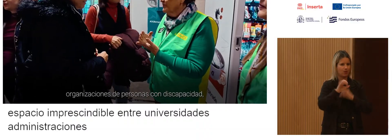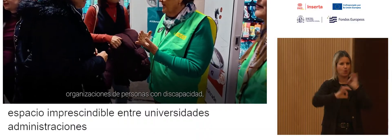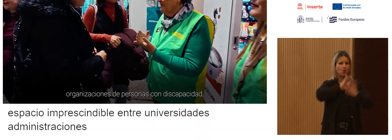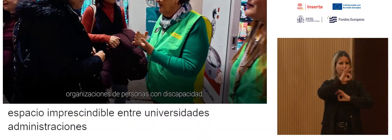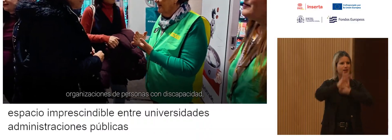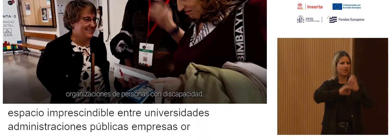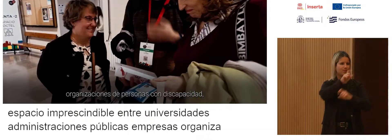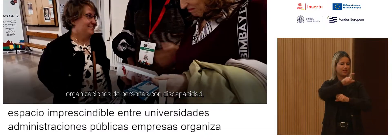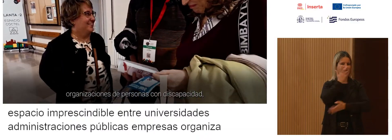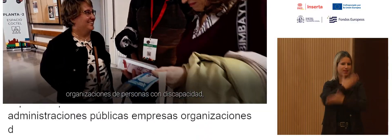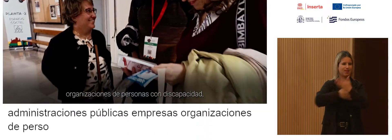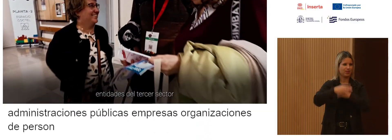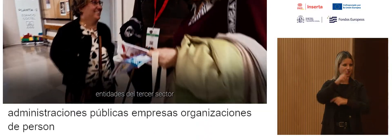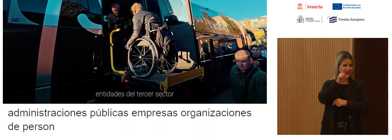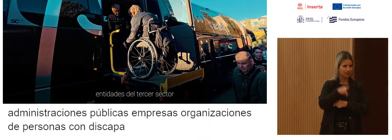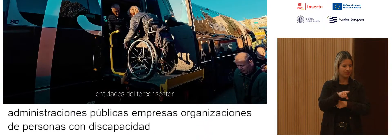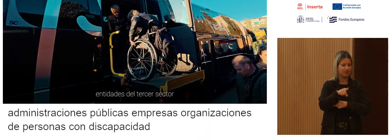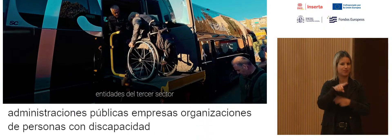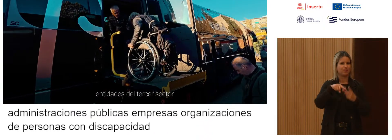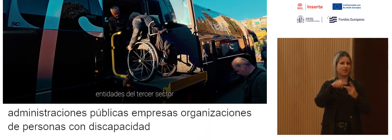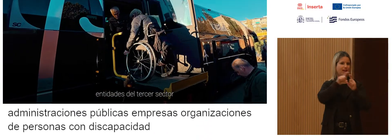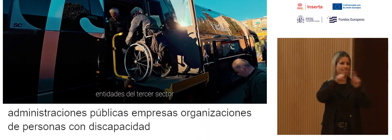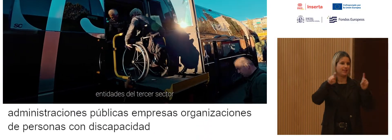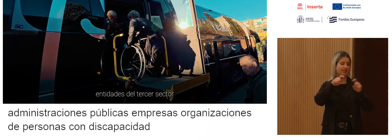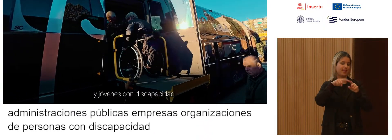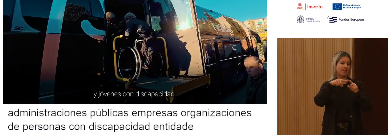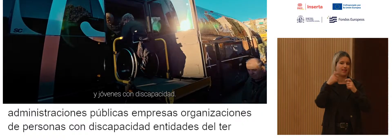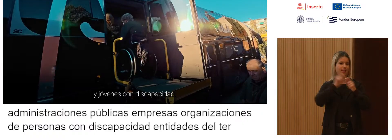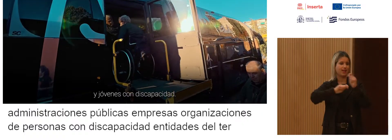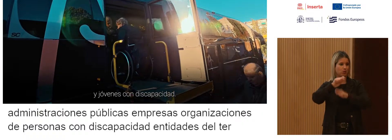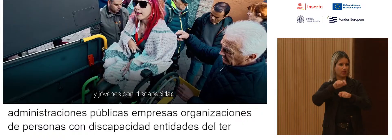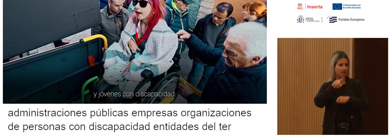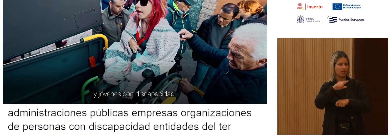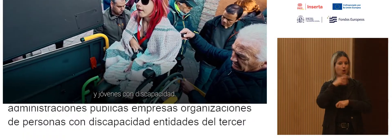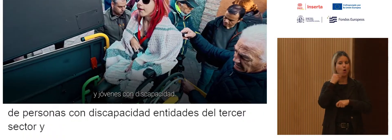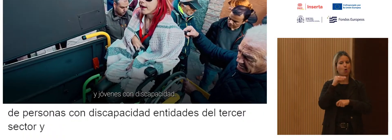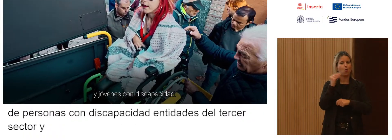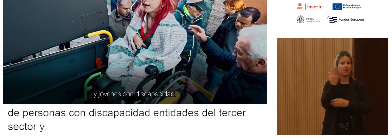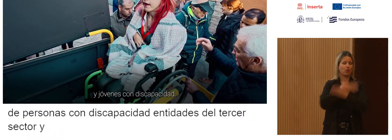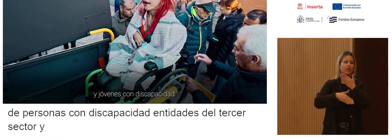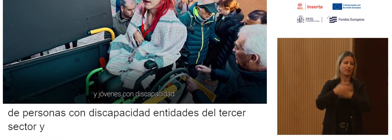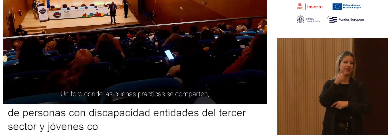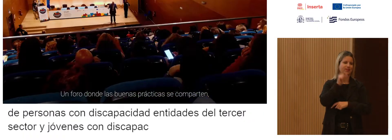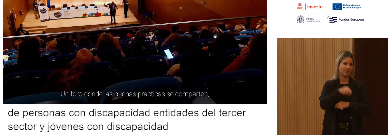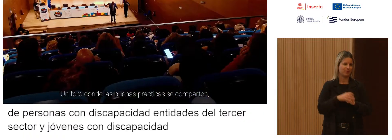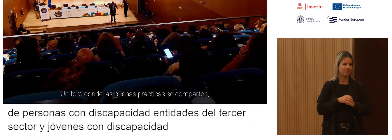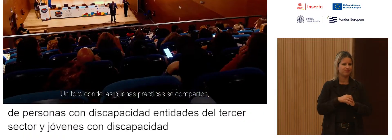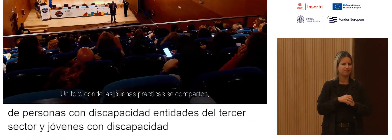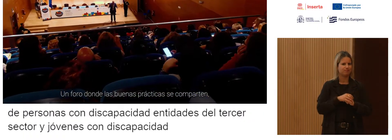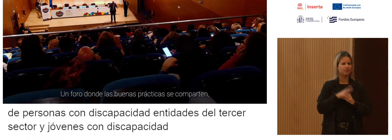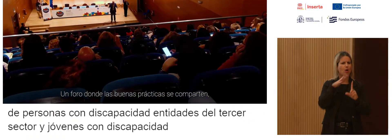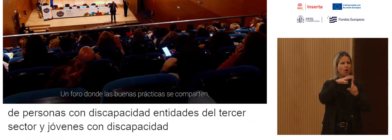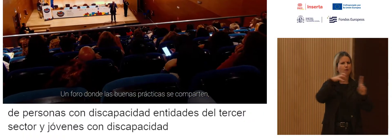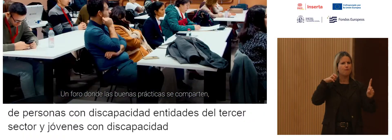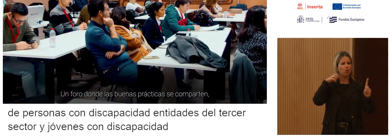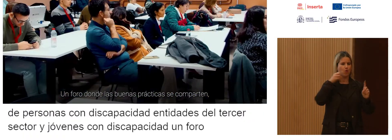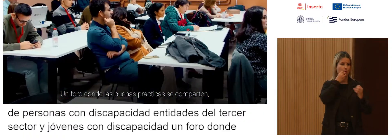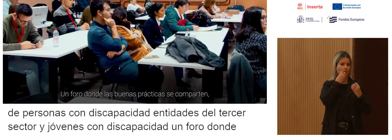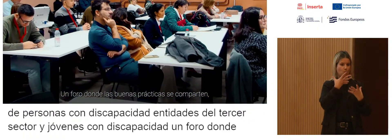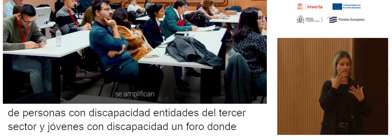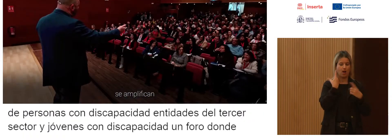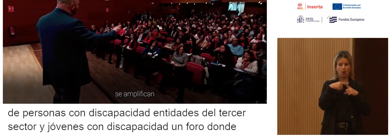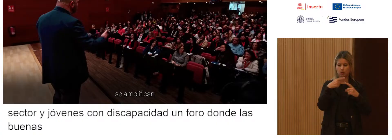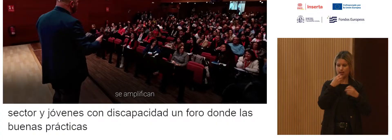organizaciones de personas con discapacidad, entidades del tercer sector y jóvenes con discapacidad. Un foro donde las buenas prácticas